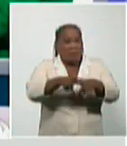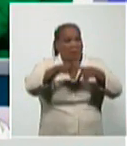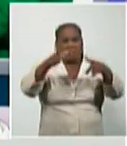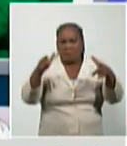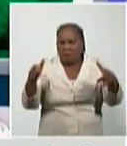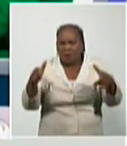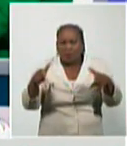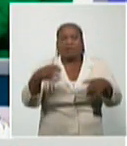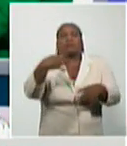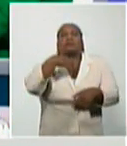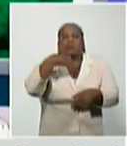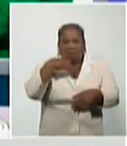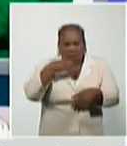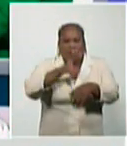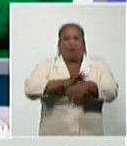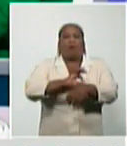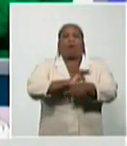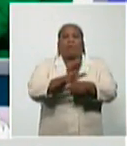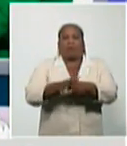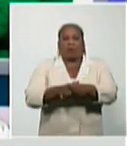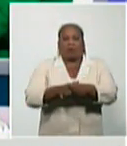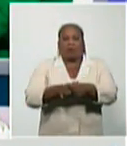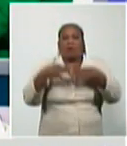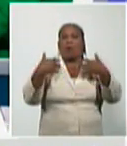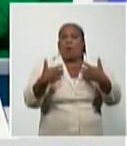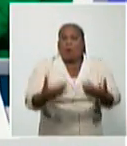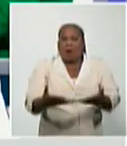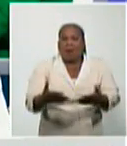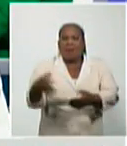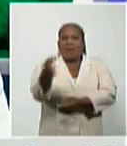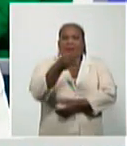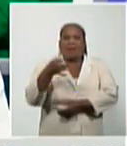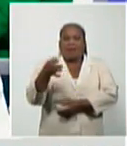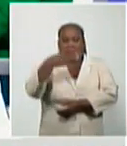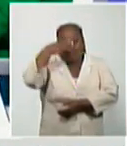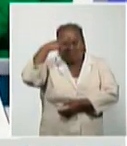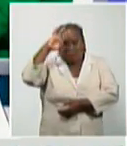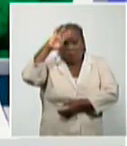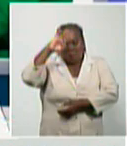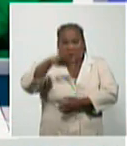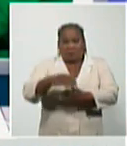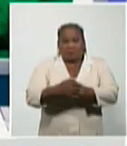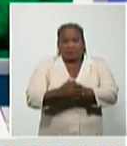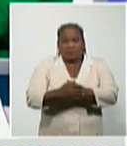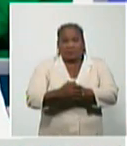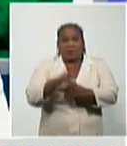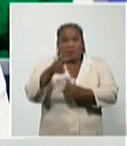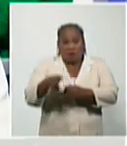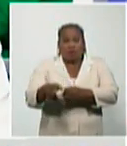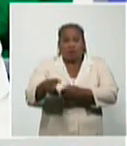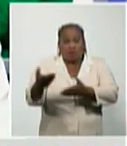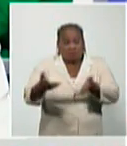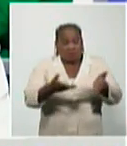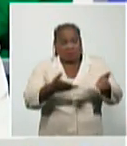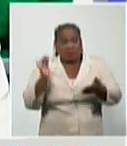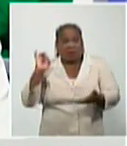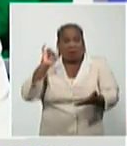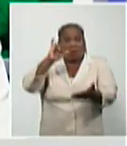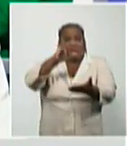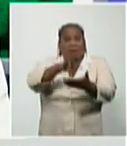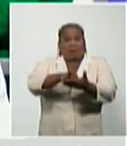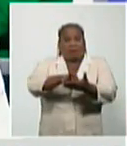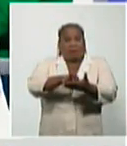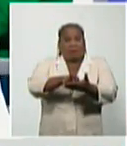la enfermedad? ¿Qué municipio de este país no recibe casos importados? No vamos a echarle la culpa solo a